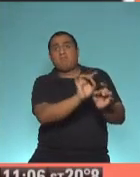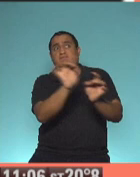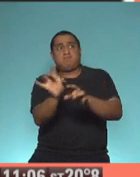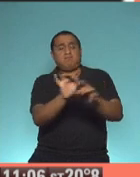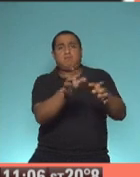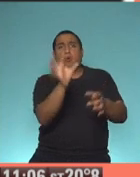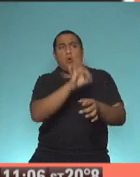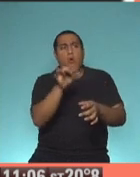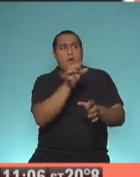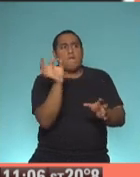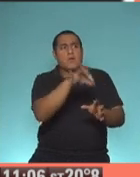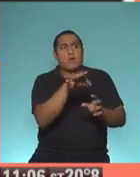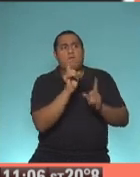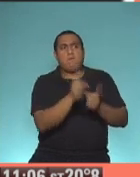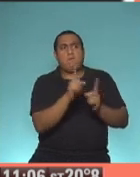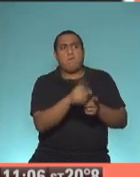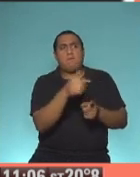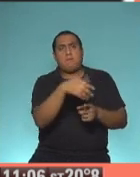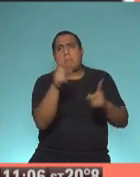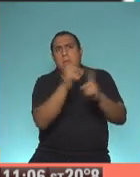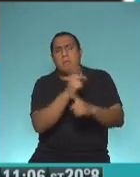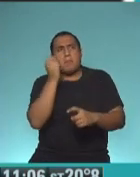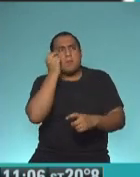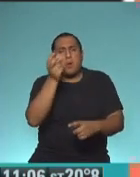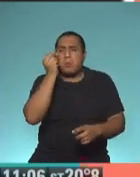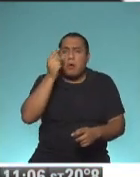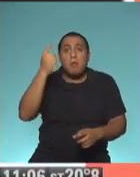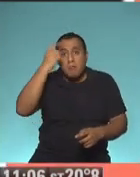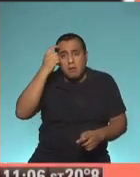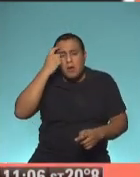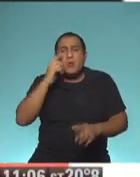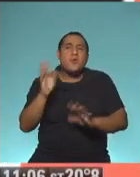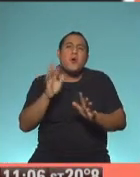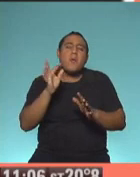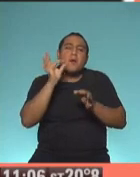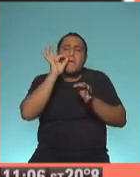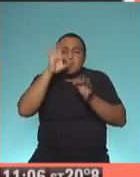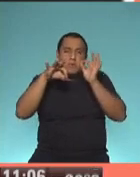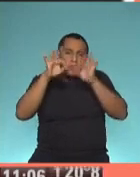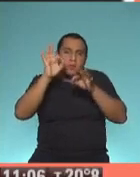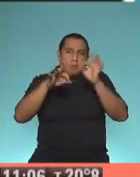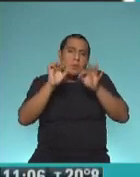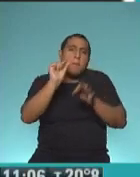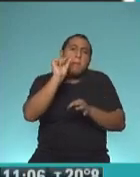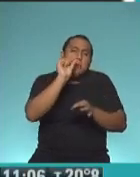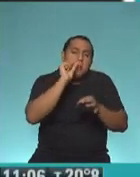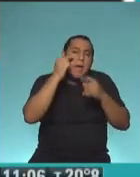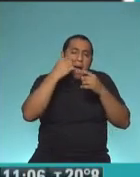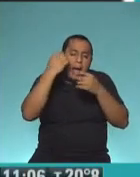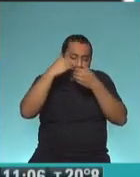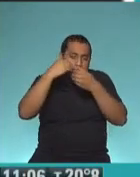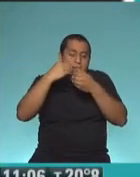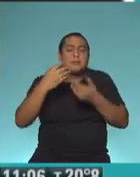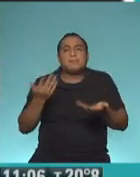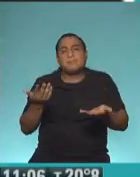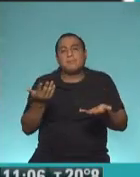teniendo el virus que persiste listo para hacer más problemas, y lo que estamos encontrando es los restos del virus en ese caso. Entonces, esto es lo mismo que cuando